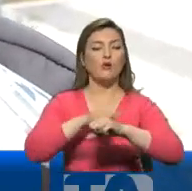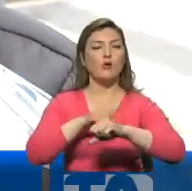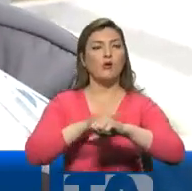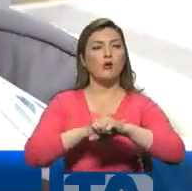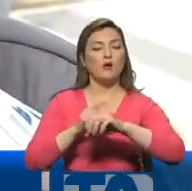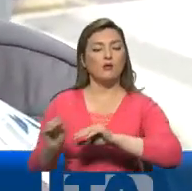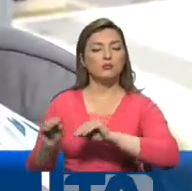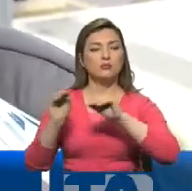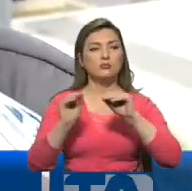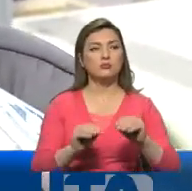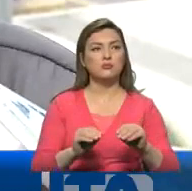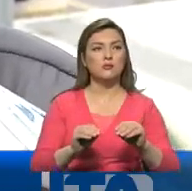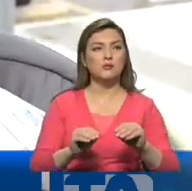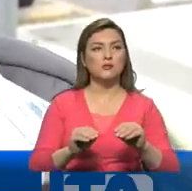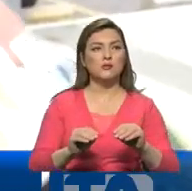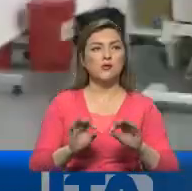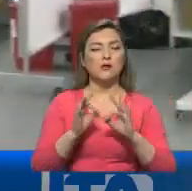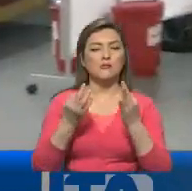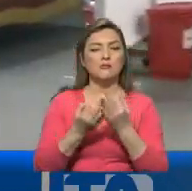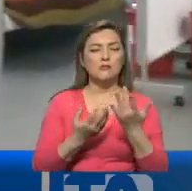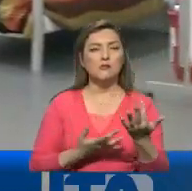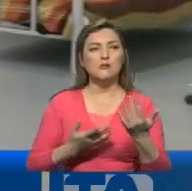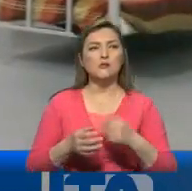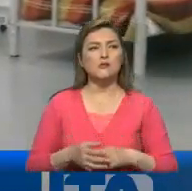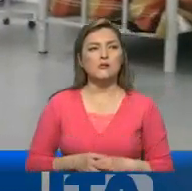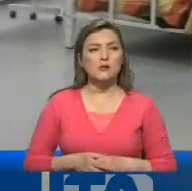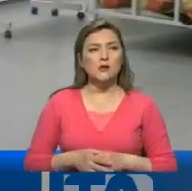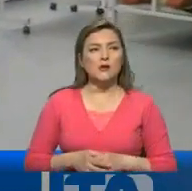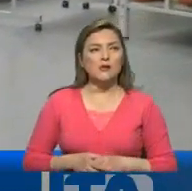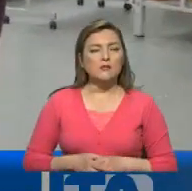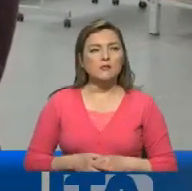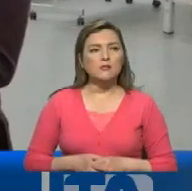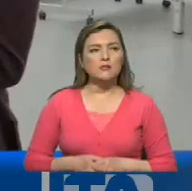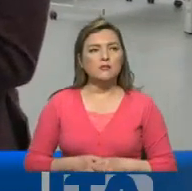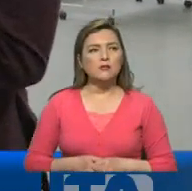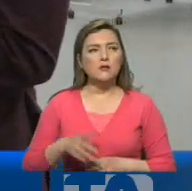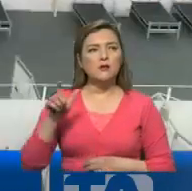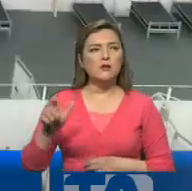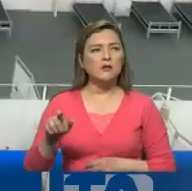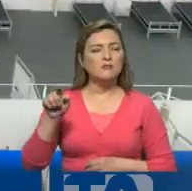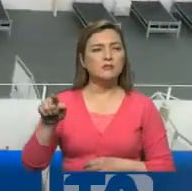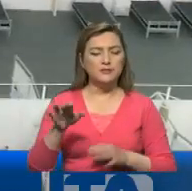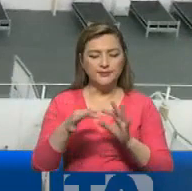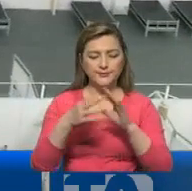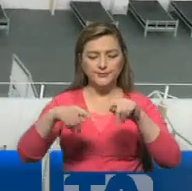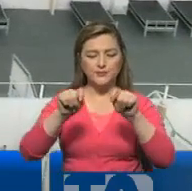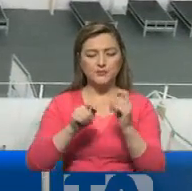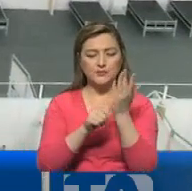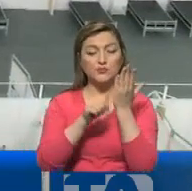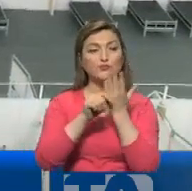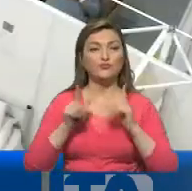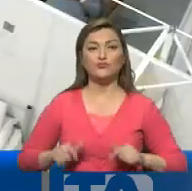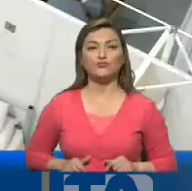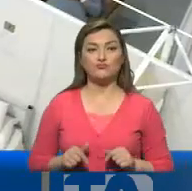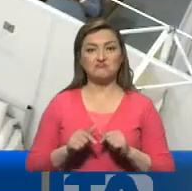debemos de estar aquí para poder recibir a nuestro familiar. La funcionaria del CAT señala que aún el convenio con el Ministerio de Salud